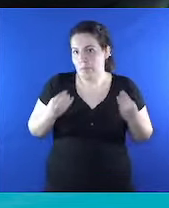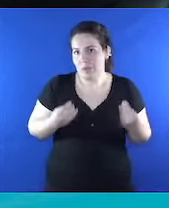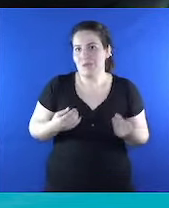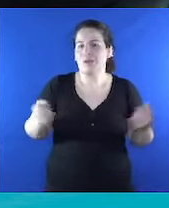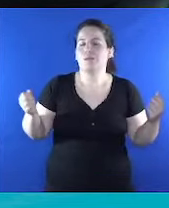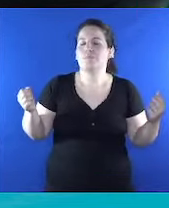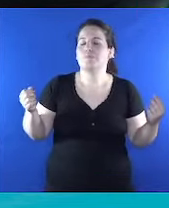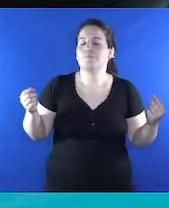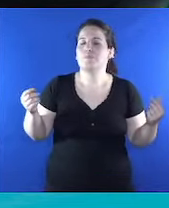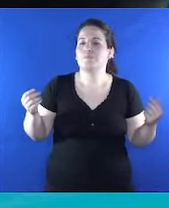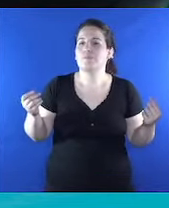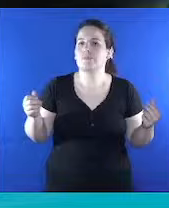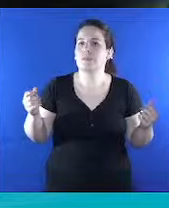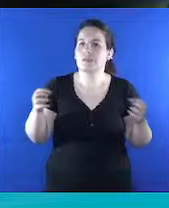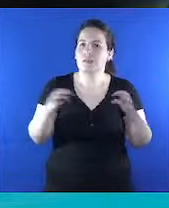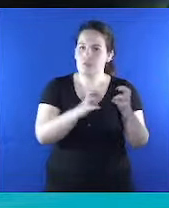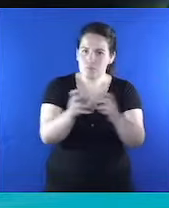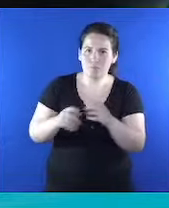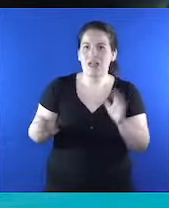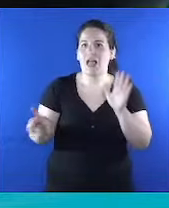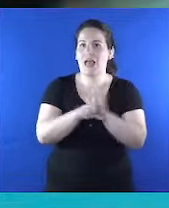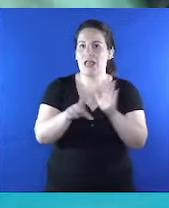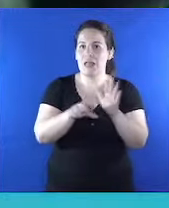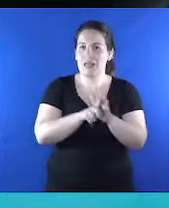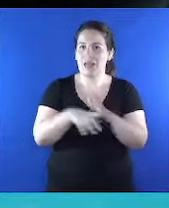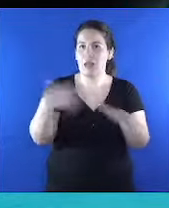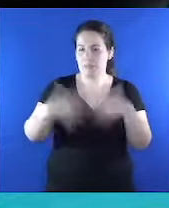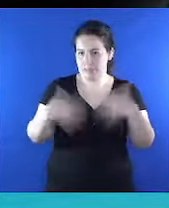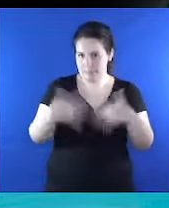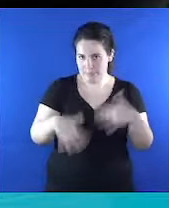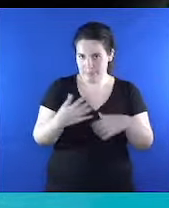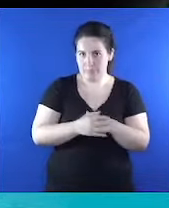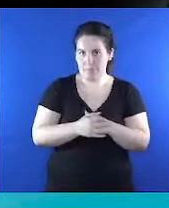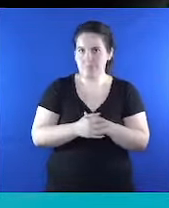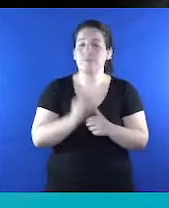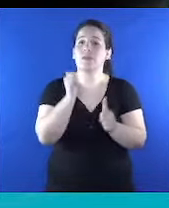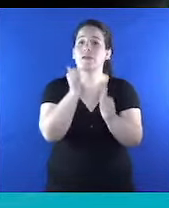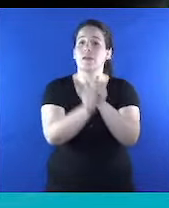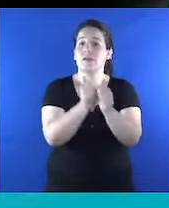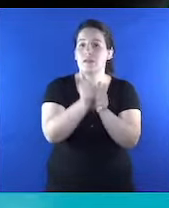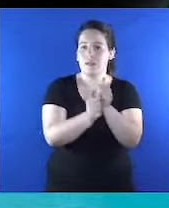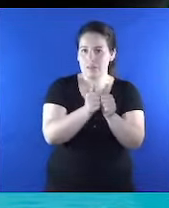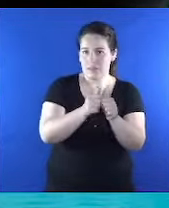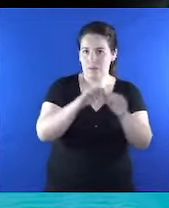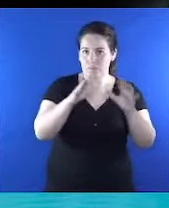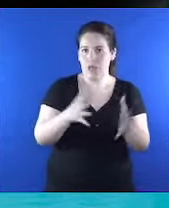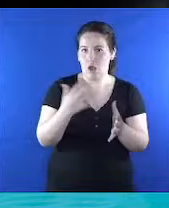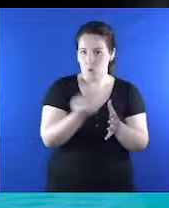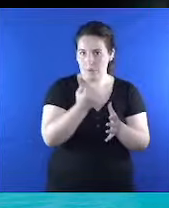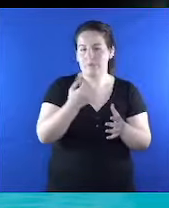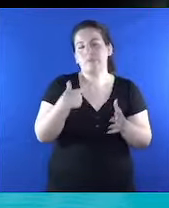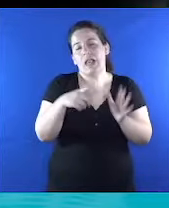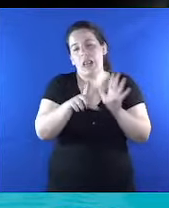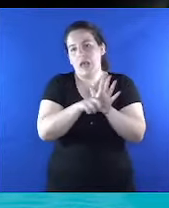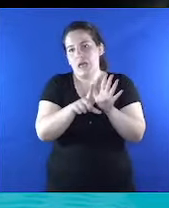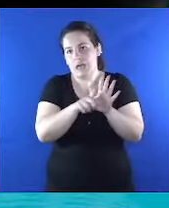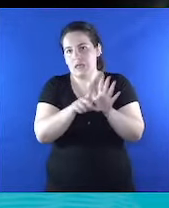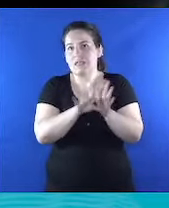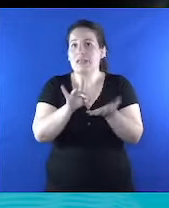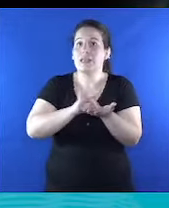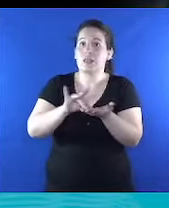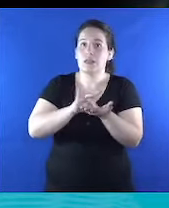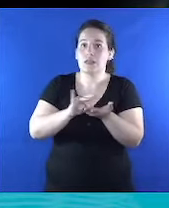sancionar eh la ley de emergencia de de la fábricas recuperadas Que si vi una ley de la